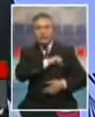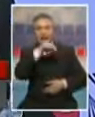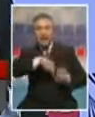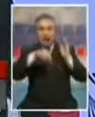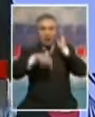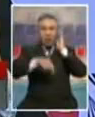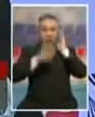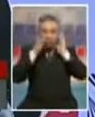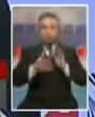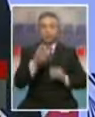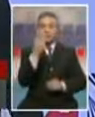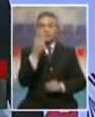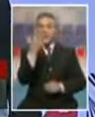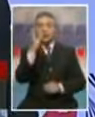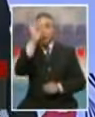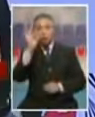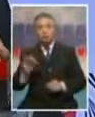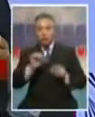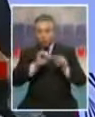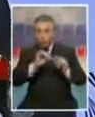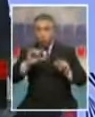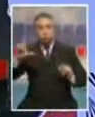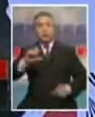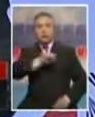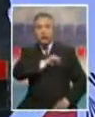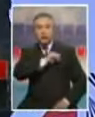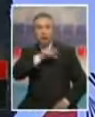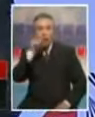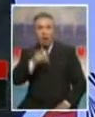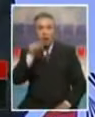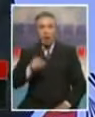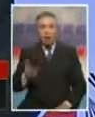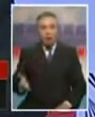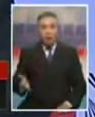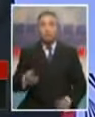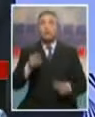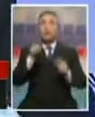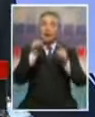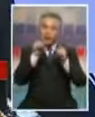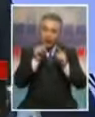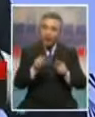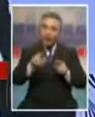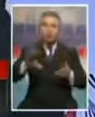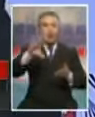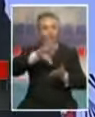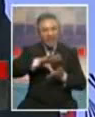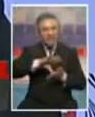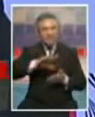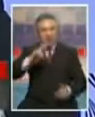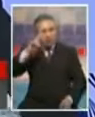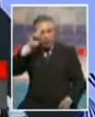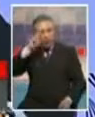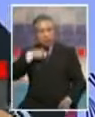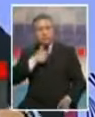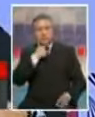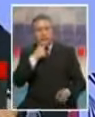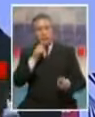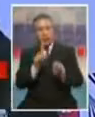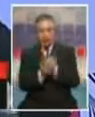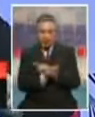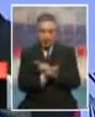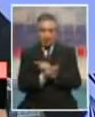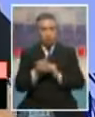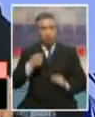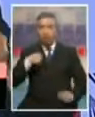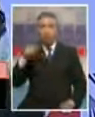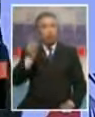que 35% del emprendimiento es santiaguino. Ese es el país anormal que quiero cambiar. Nosotros creemos